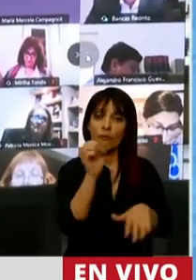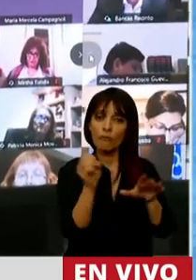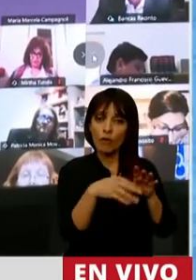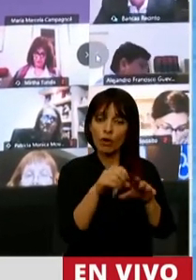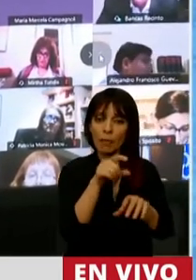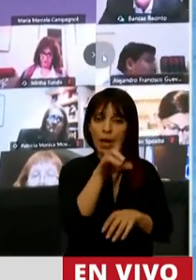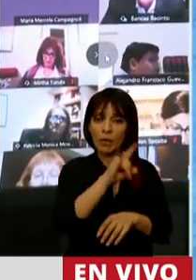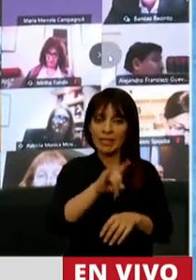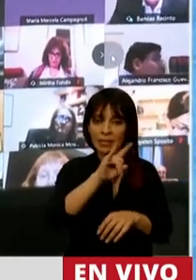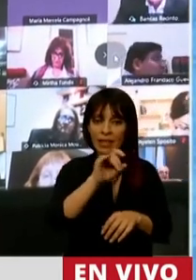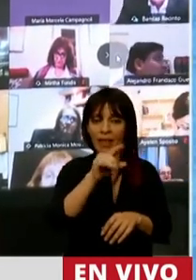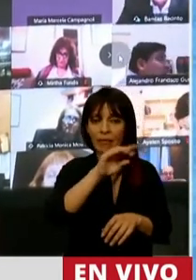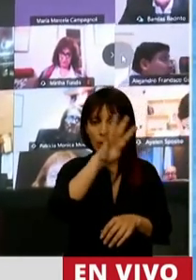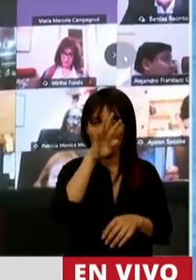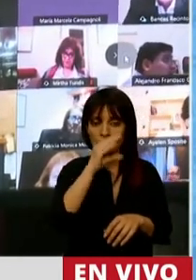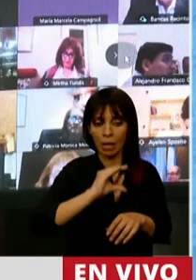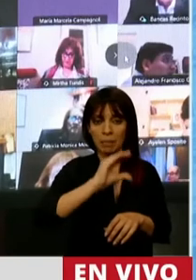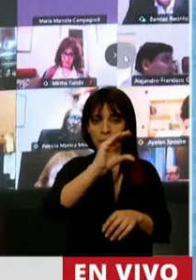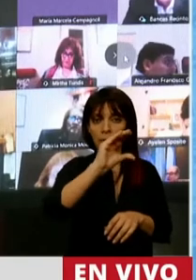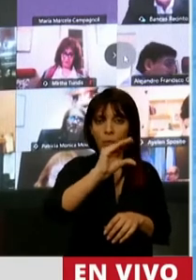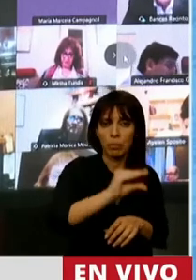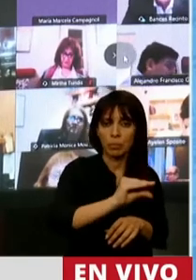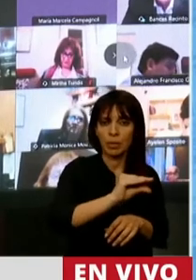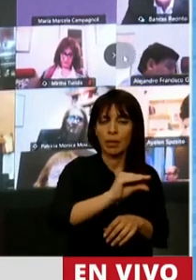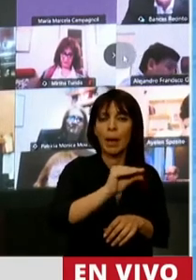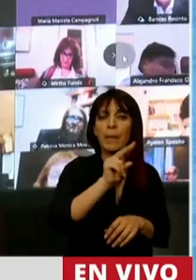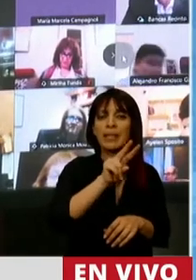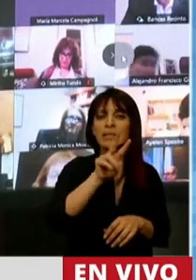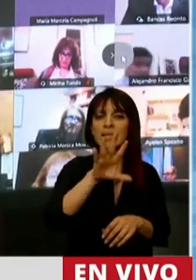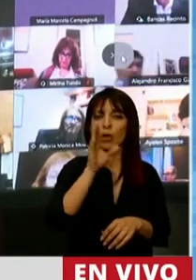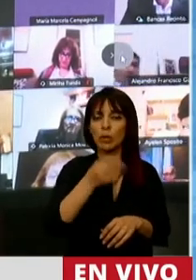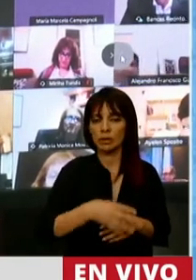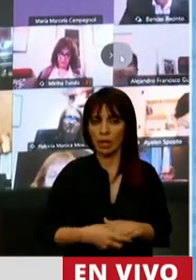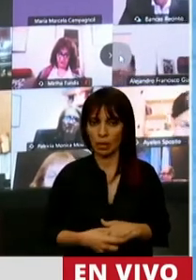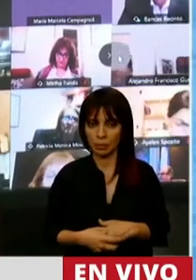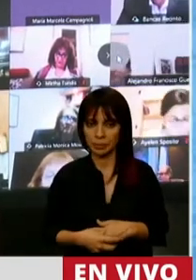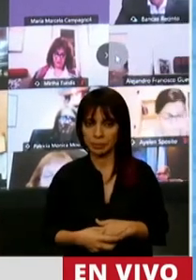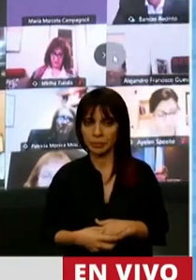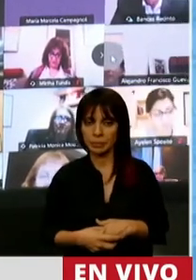la Universidad Nacional de Formosa que ronda el 25%